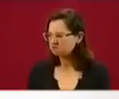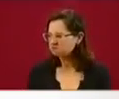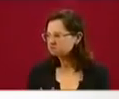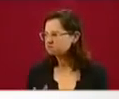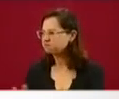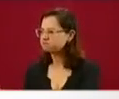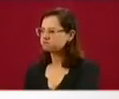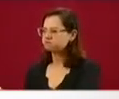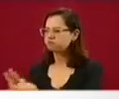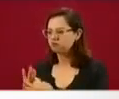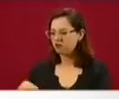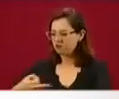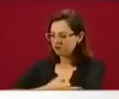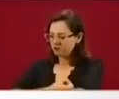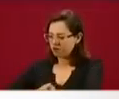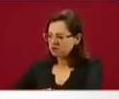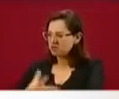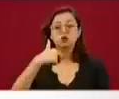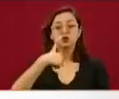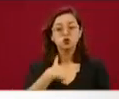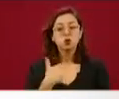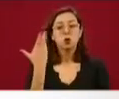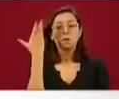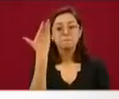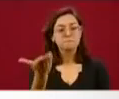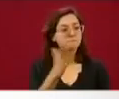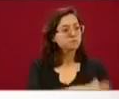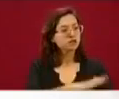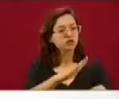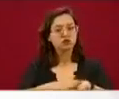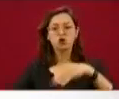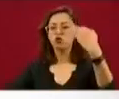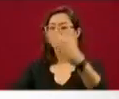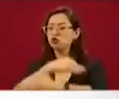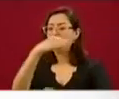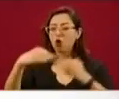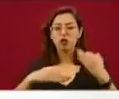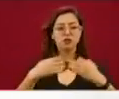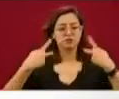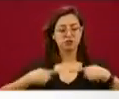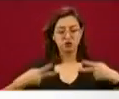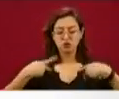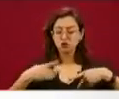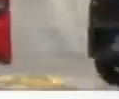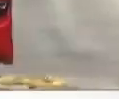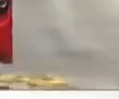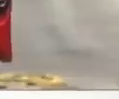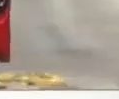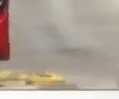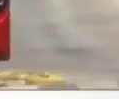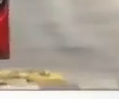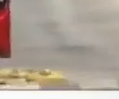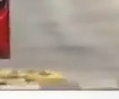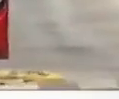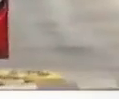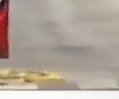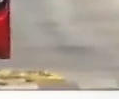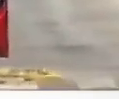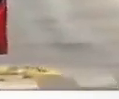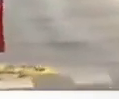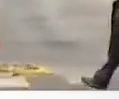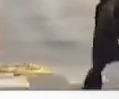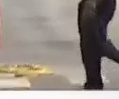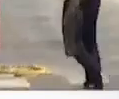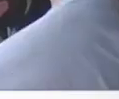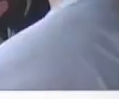más que nunca la institución familiar debe de demostrar su poder y enfatizó que en lo personal se siente física y mentalmente en condiciones de afrontar